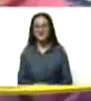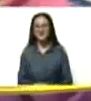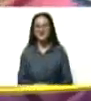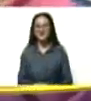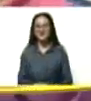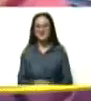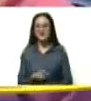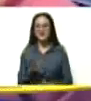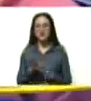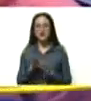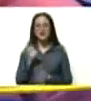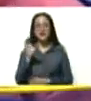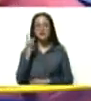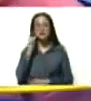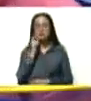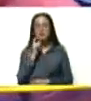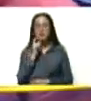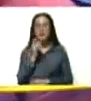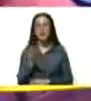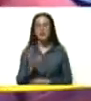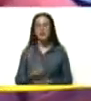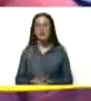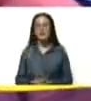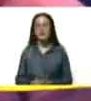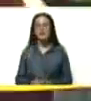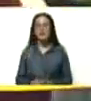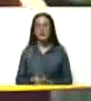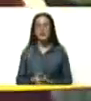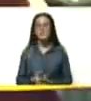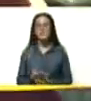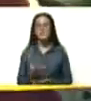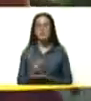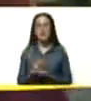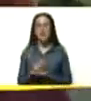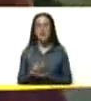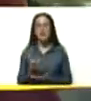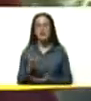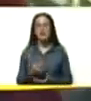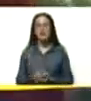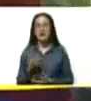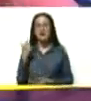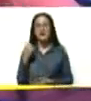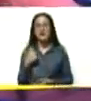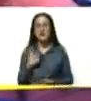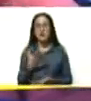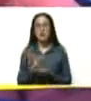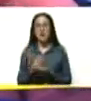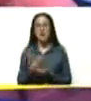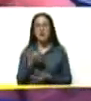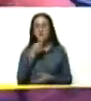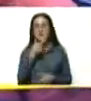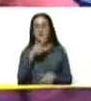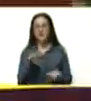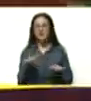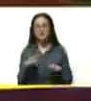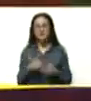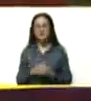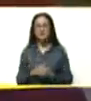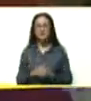Del estado Sucre. ¿Qué pueblo es que eres tú de Sucre? De Monagas, mi comandante en jefe. De Monagas. Ayer estuve en Monagas, bellísimo. Sí. San